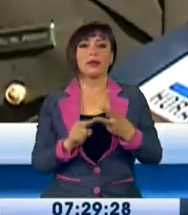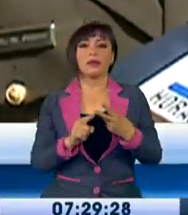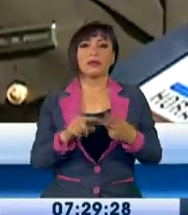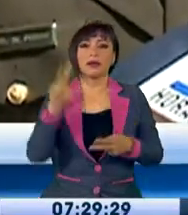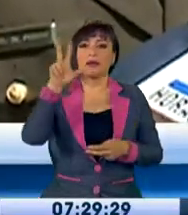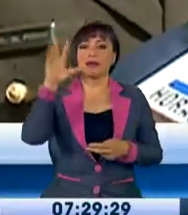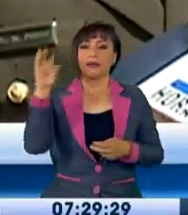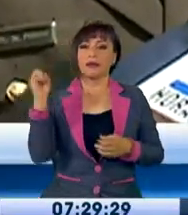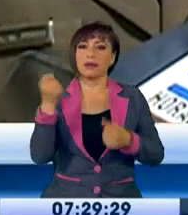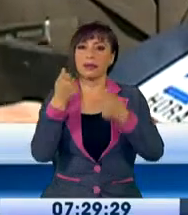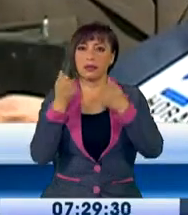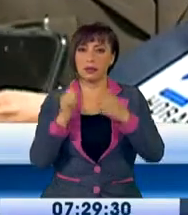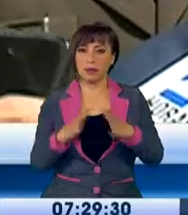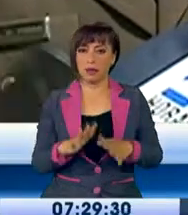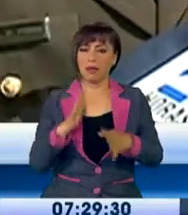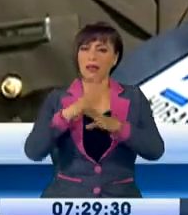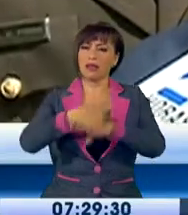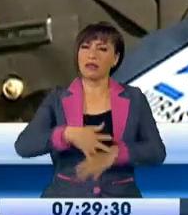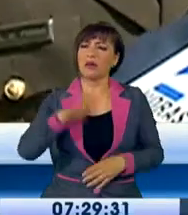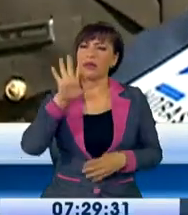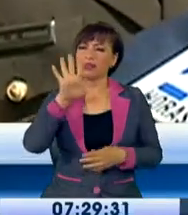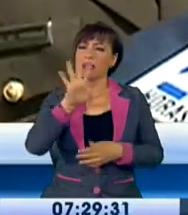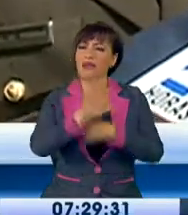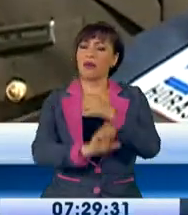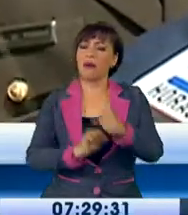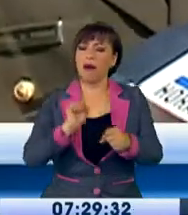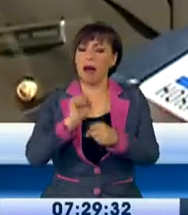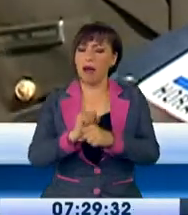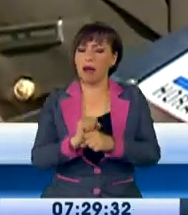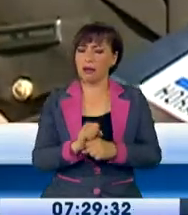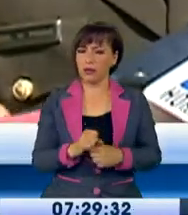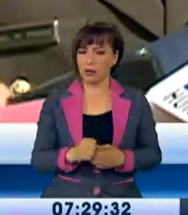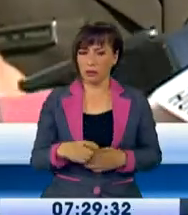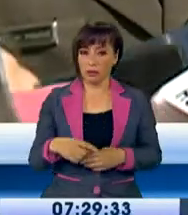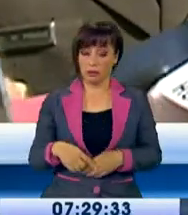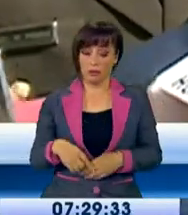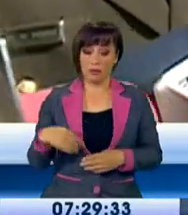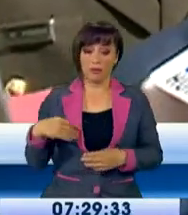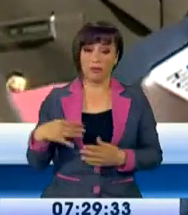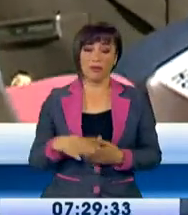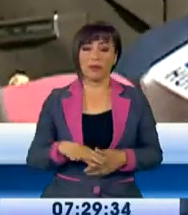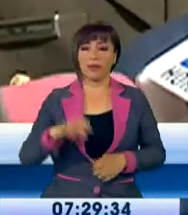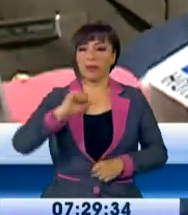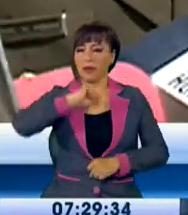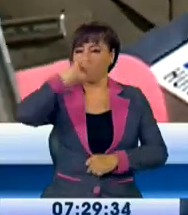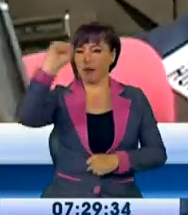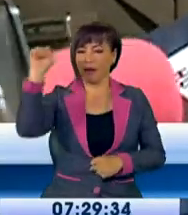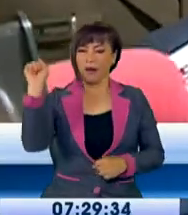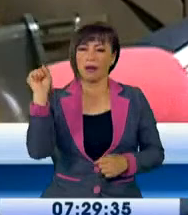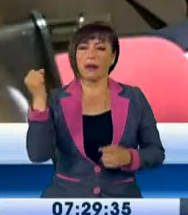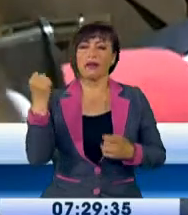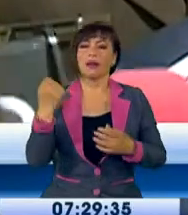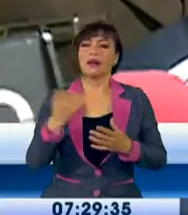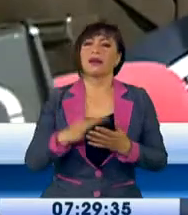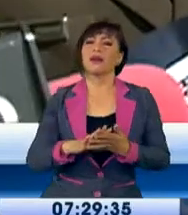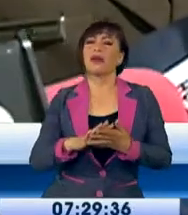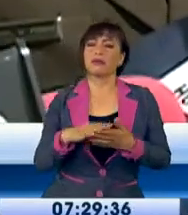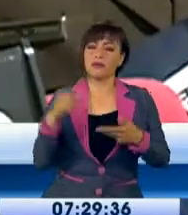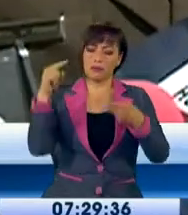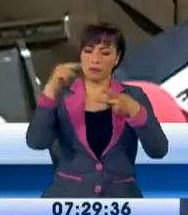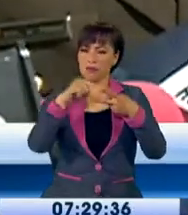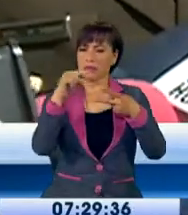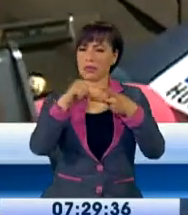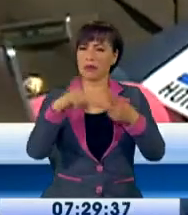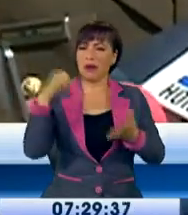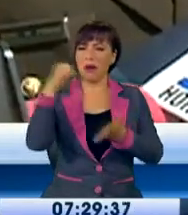este 30 de septiembre, después de 5 años del día que triunfó la democracia. En primer lugar, obviamente, la lucha contra la